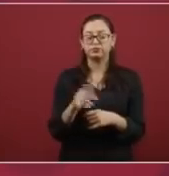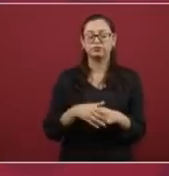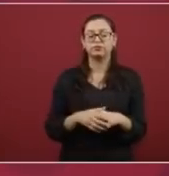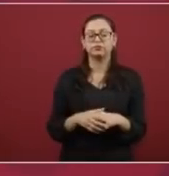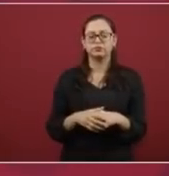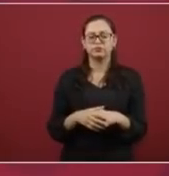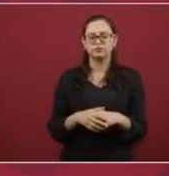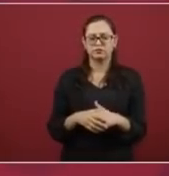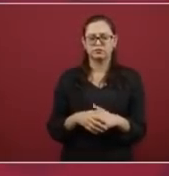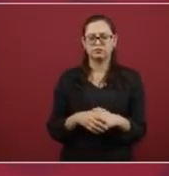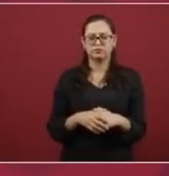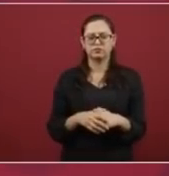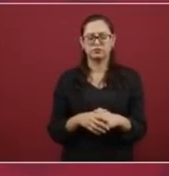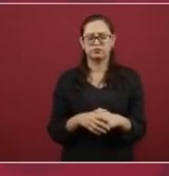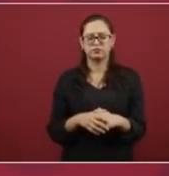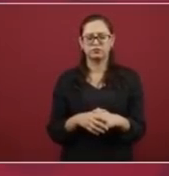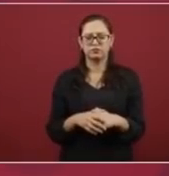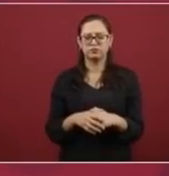quiere